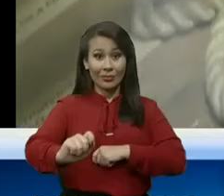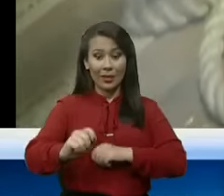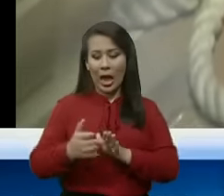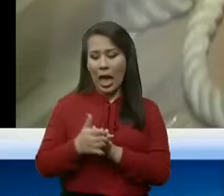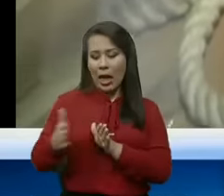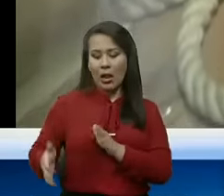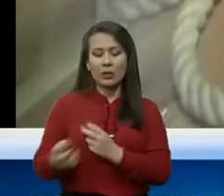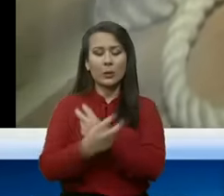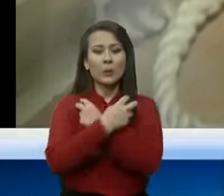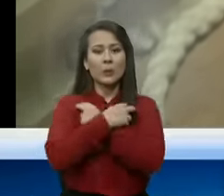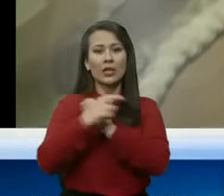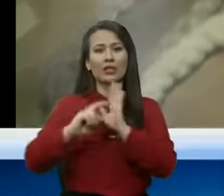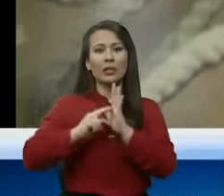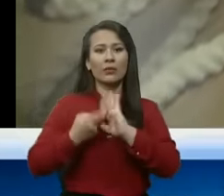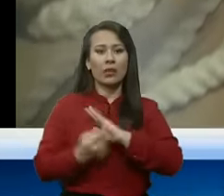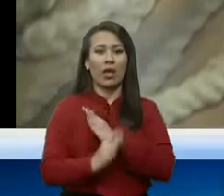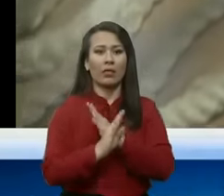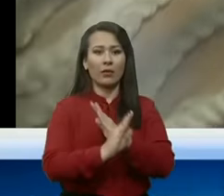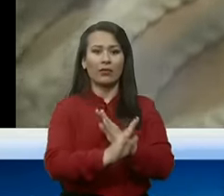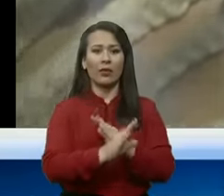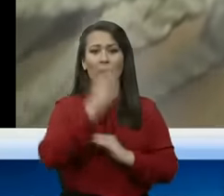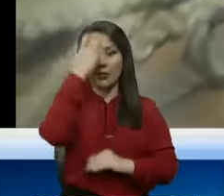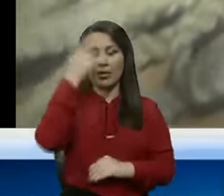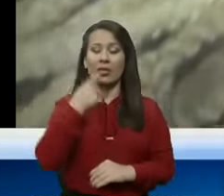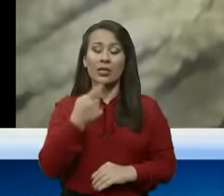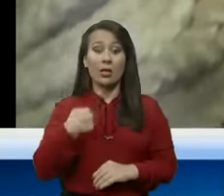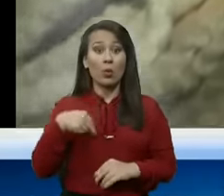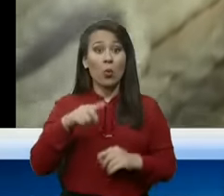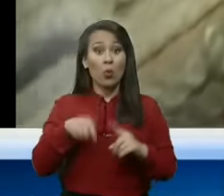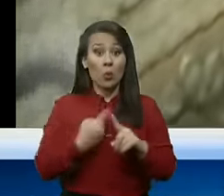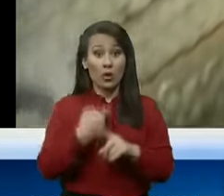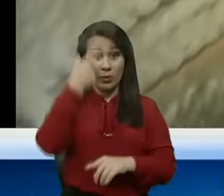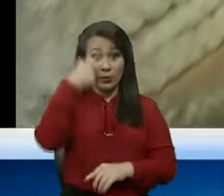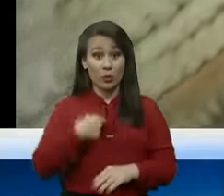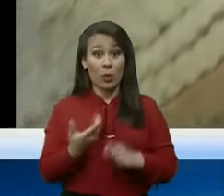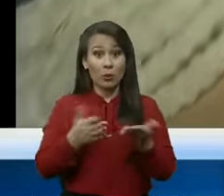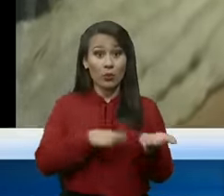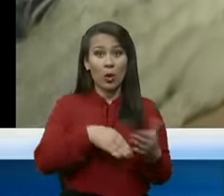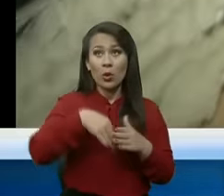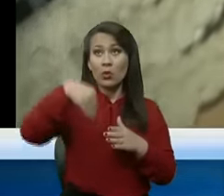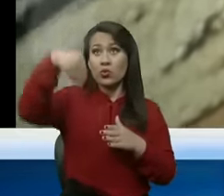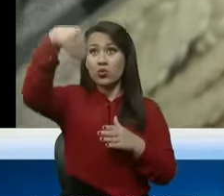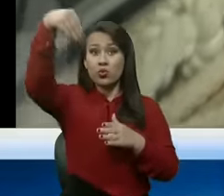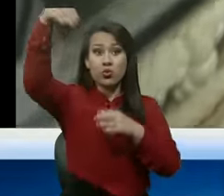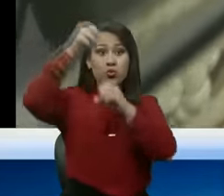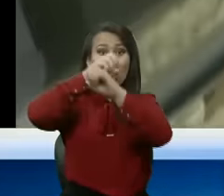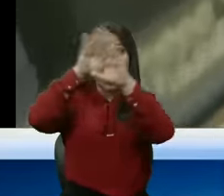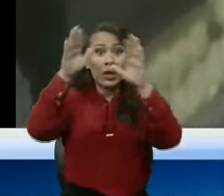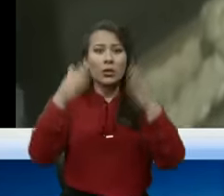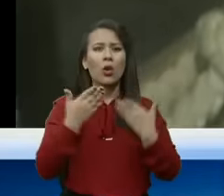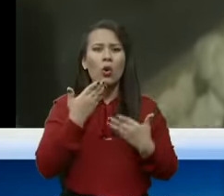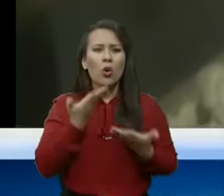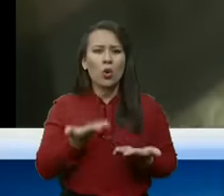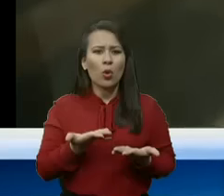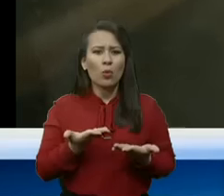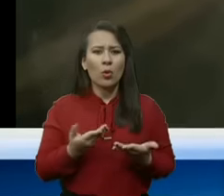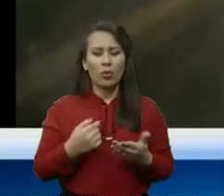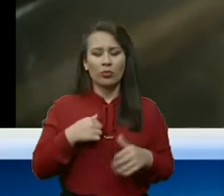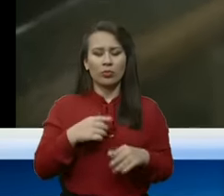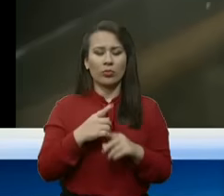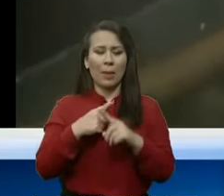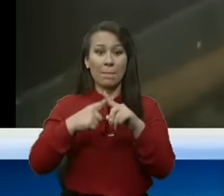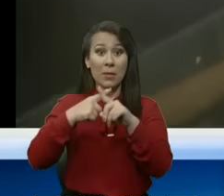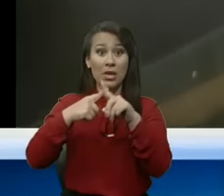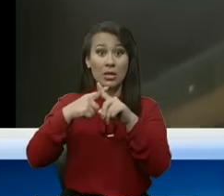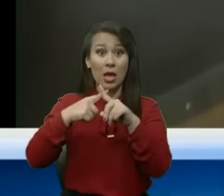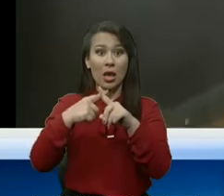porque nosotros al fallecer tenemos varias etapas para poder llegar al cielo no entonces hay un espacio donde estamos como purgando todo